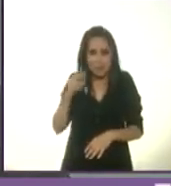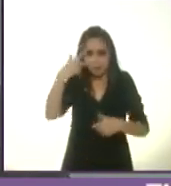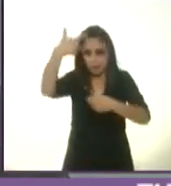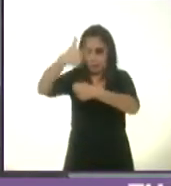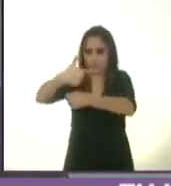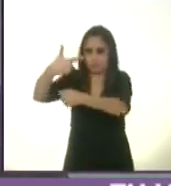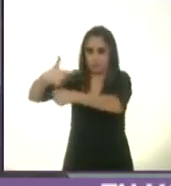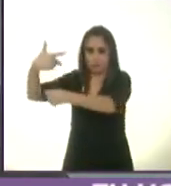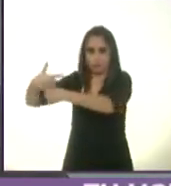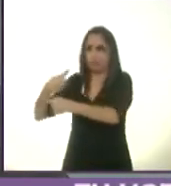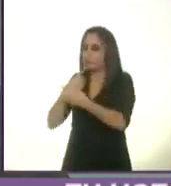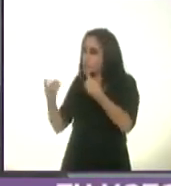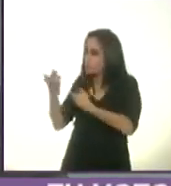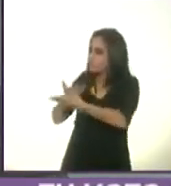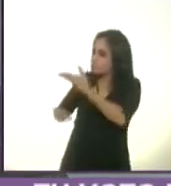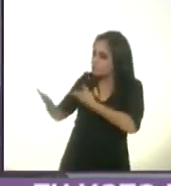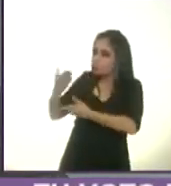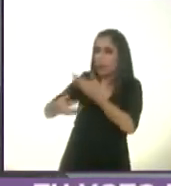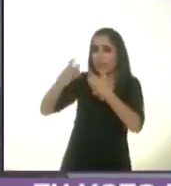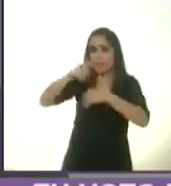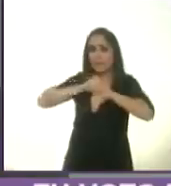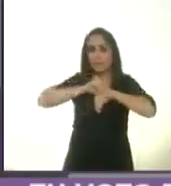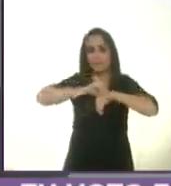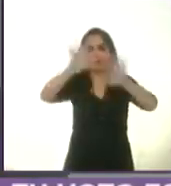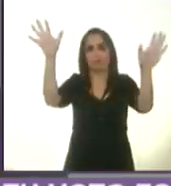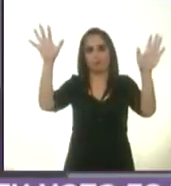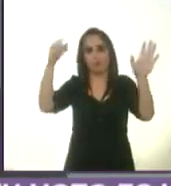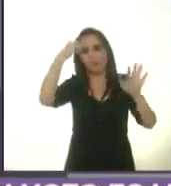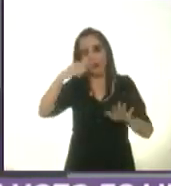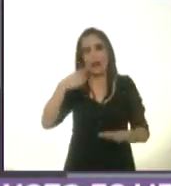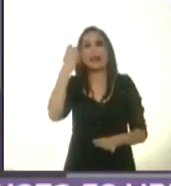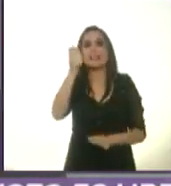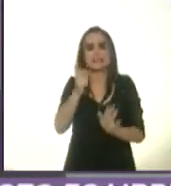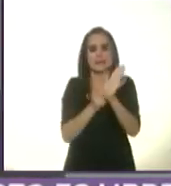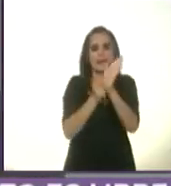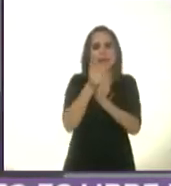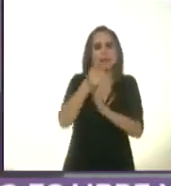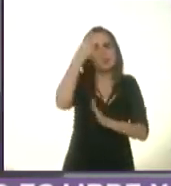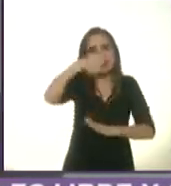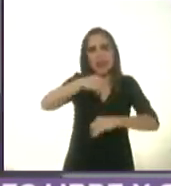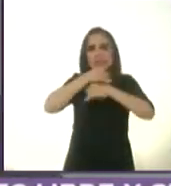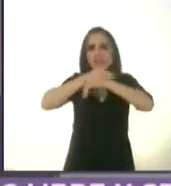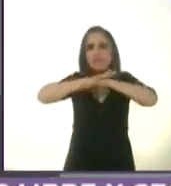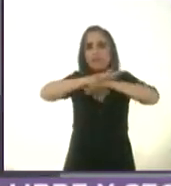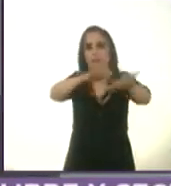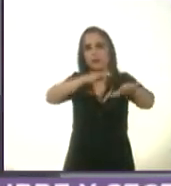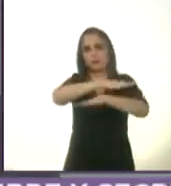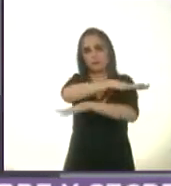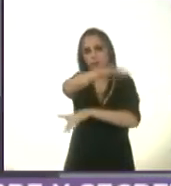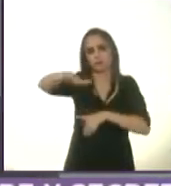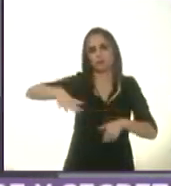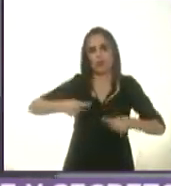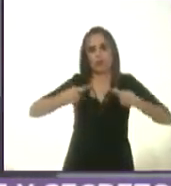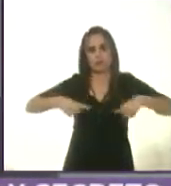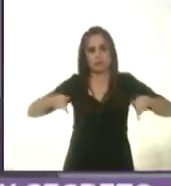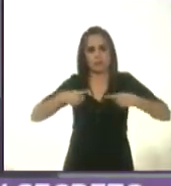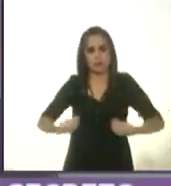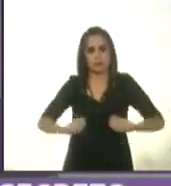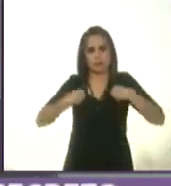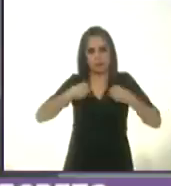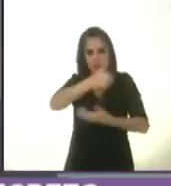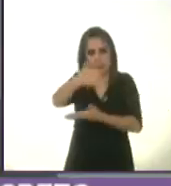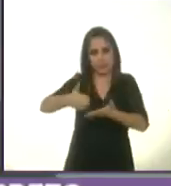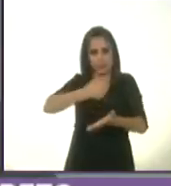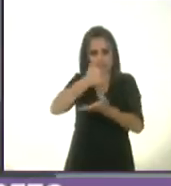y causará precedente siendo parte del derecho a la información de los habitantes de la ciudad y aplicado